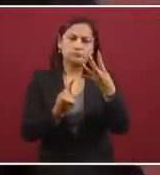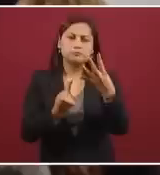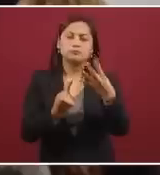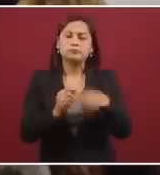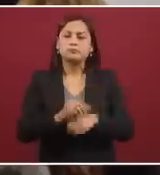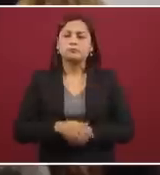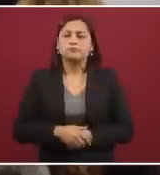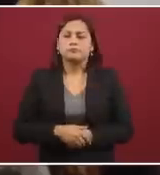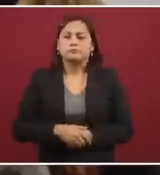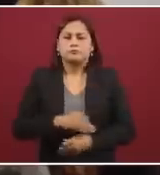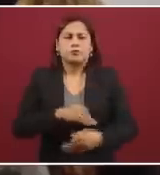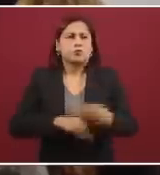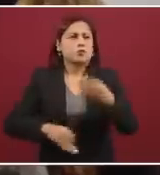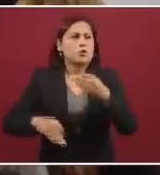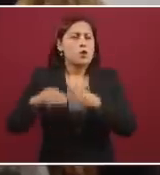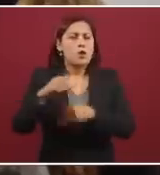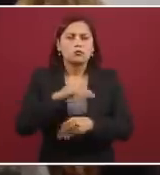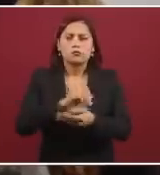todo